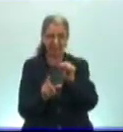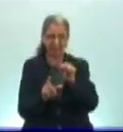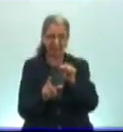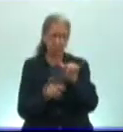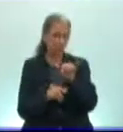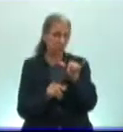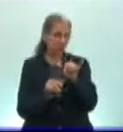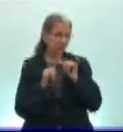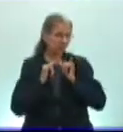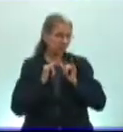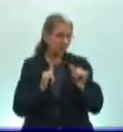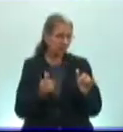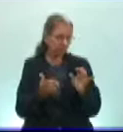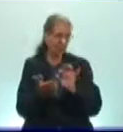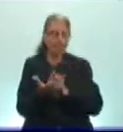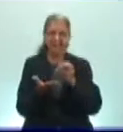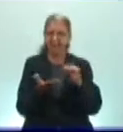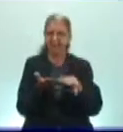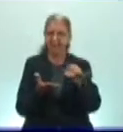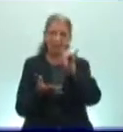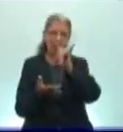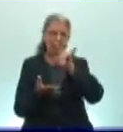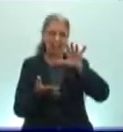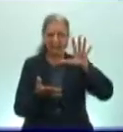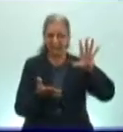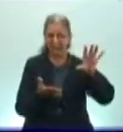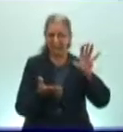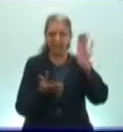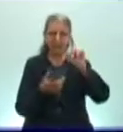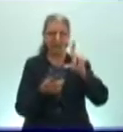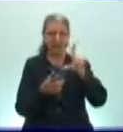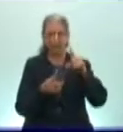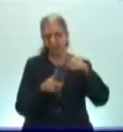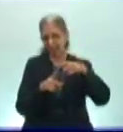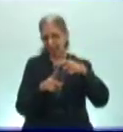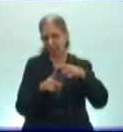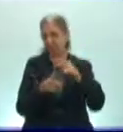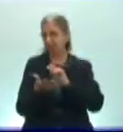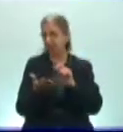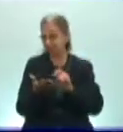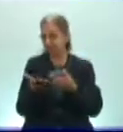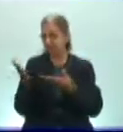tienes en tu libro en la página 95.